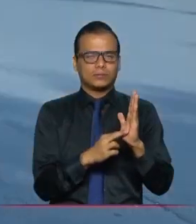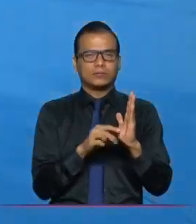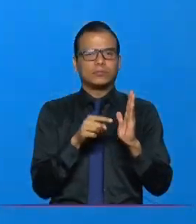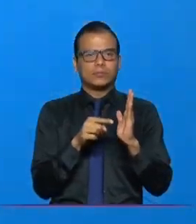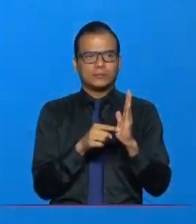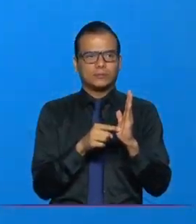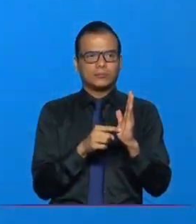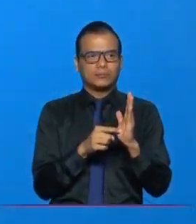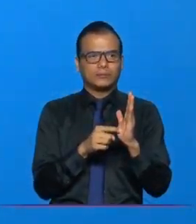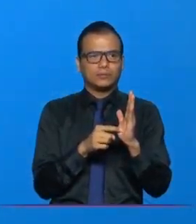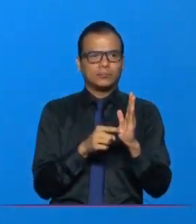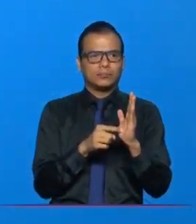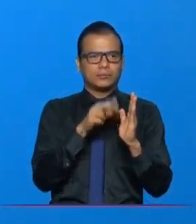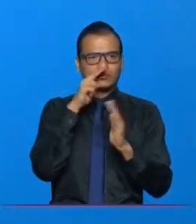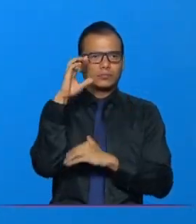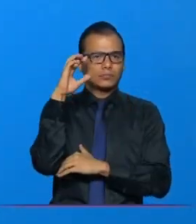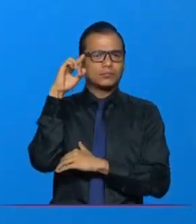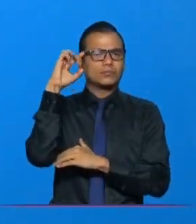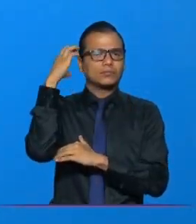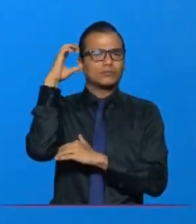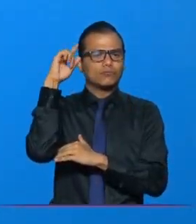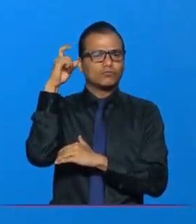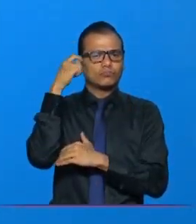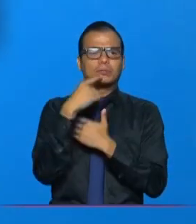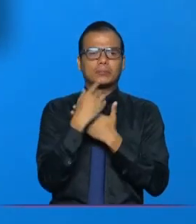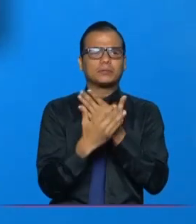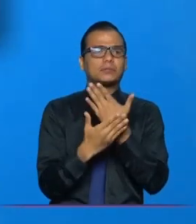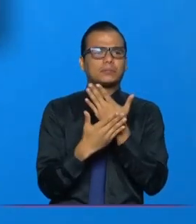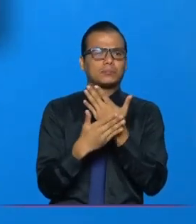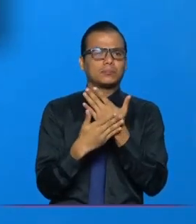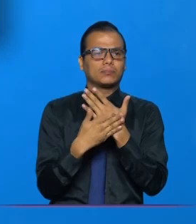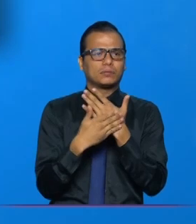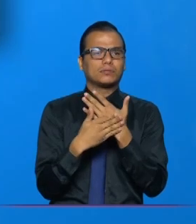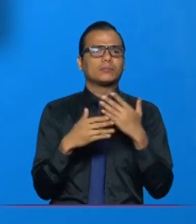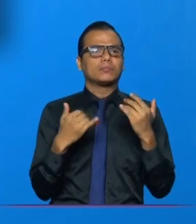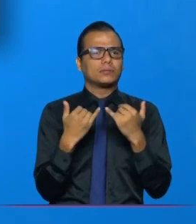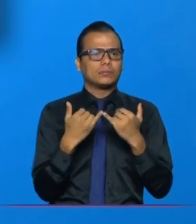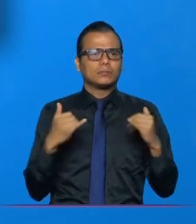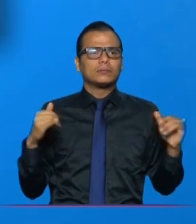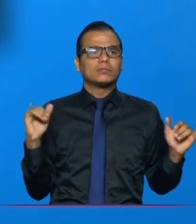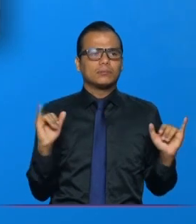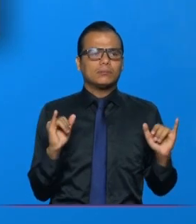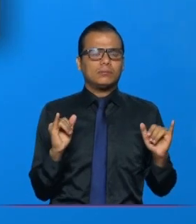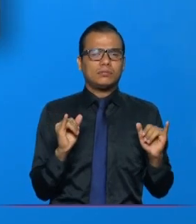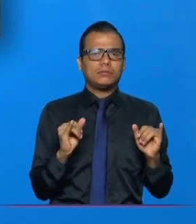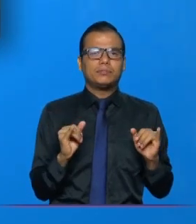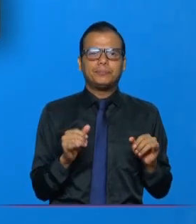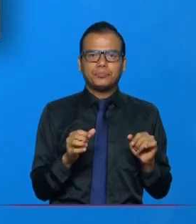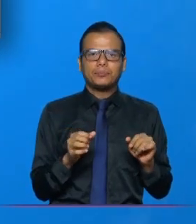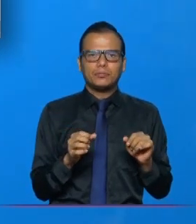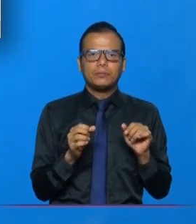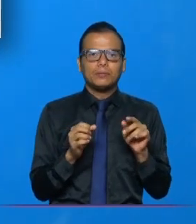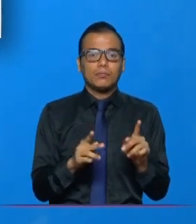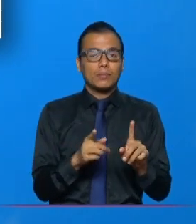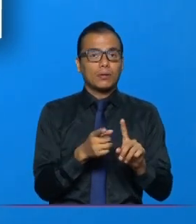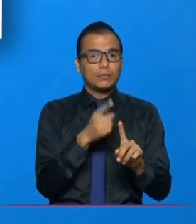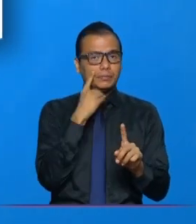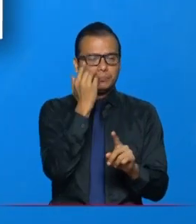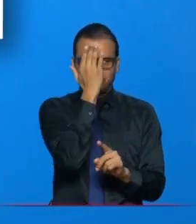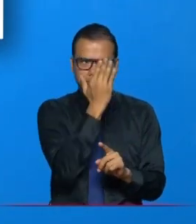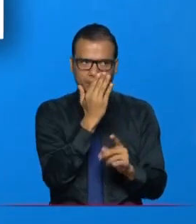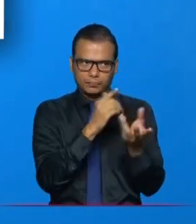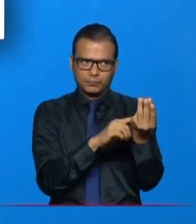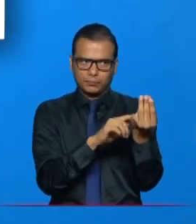el gobierno nacional, en donde deja claro que buscan verificar la voluntad de esta